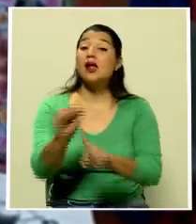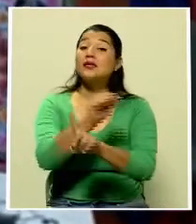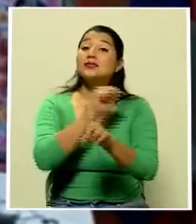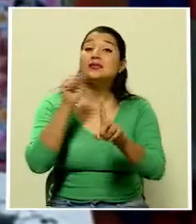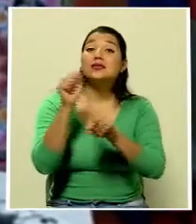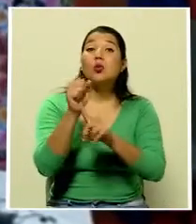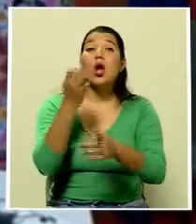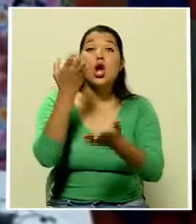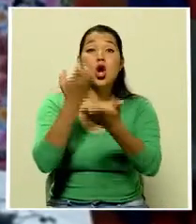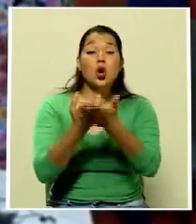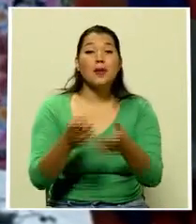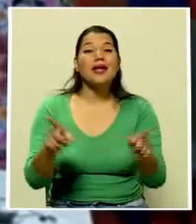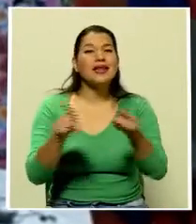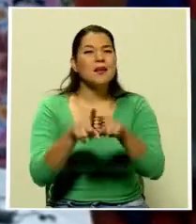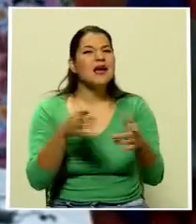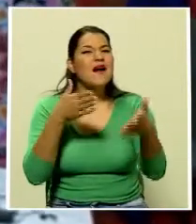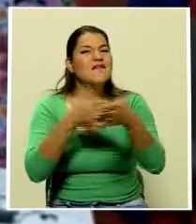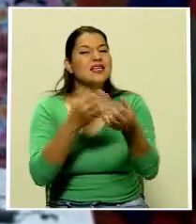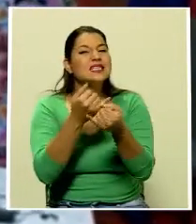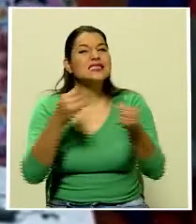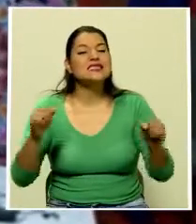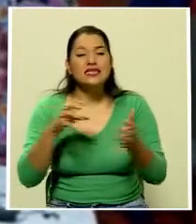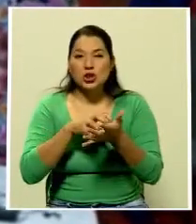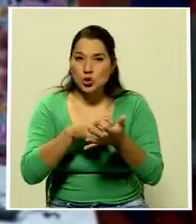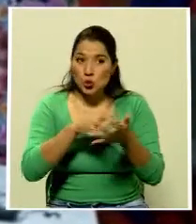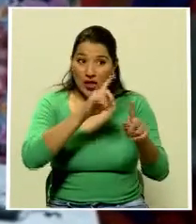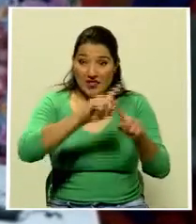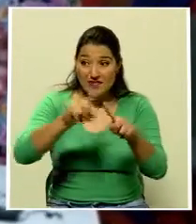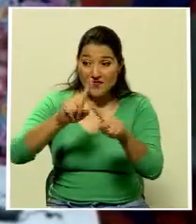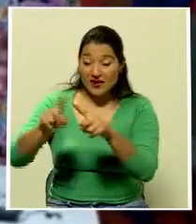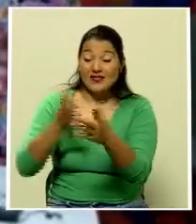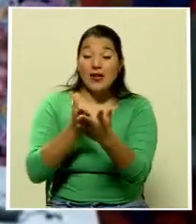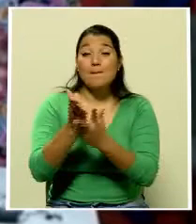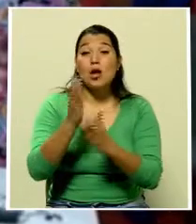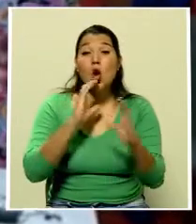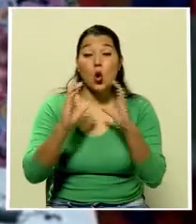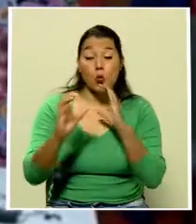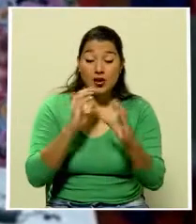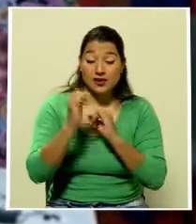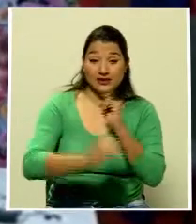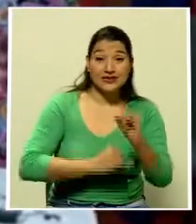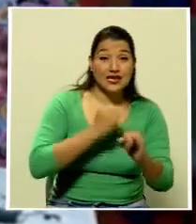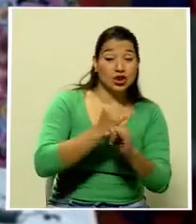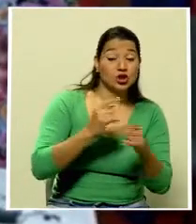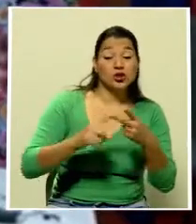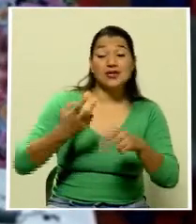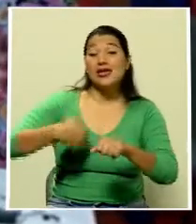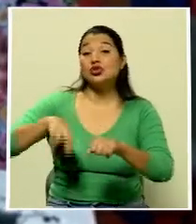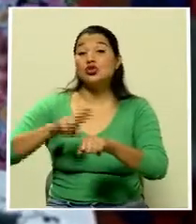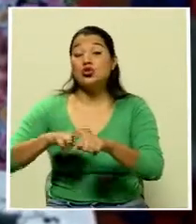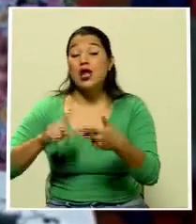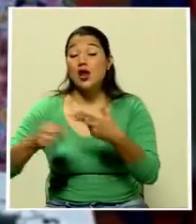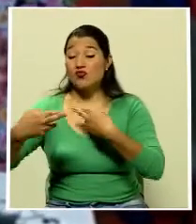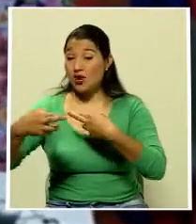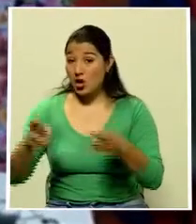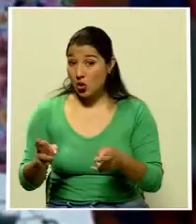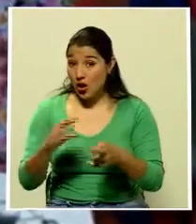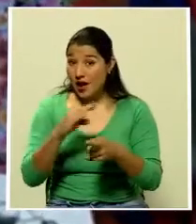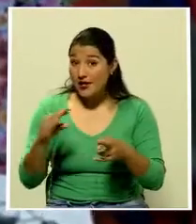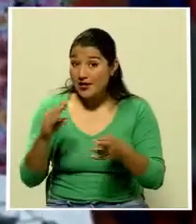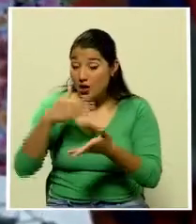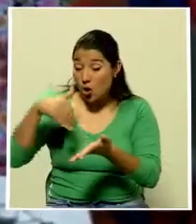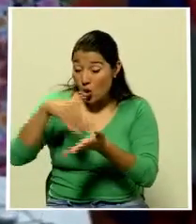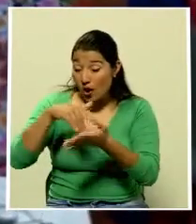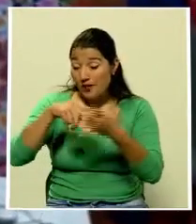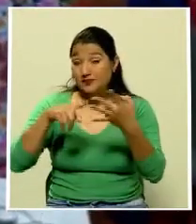también ha afectado sin lugar a dudas a los diferentes medios de comunicación internacional, nacionales, regionales y locales. Y